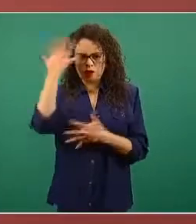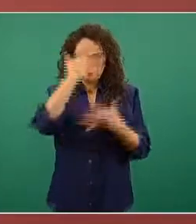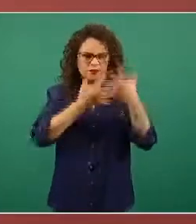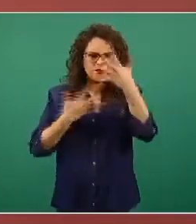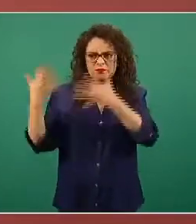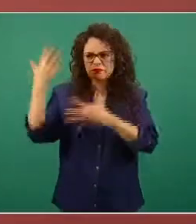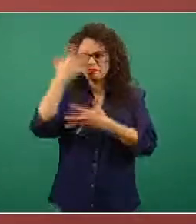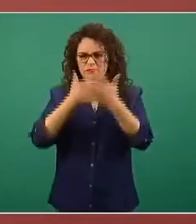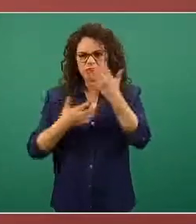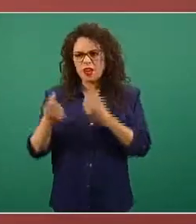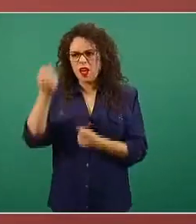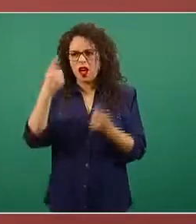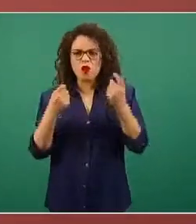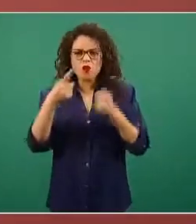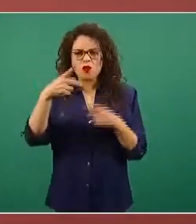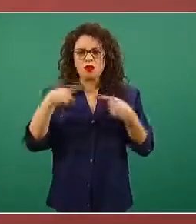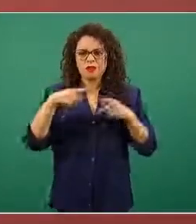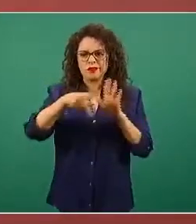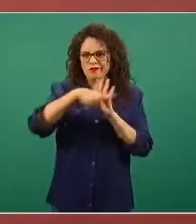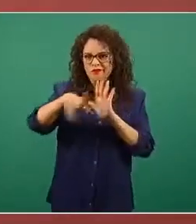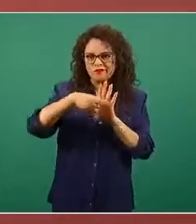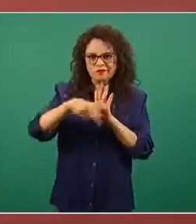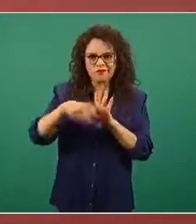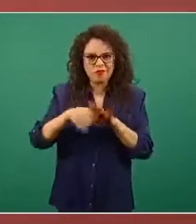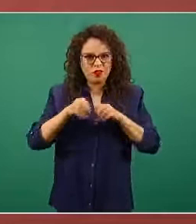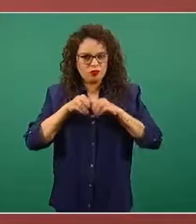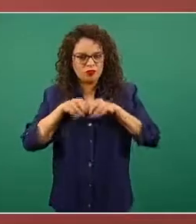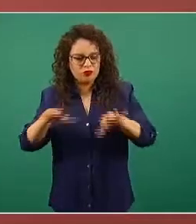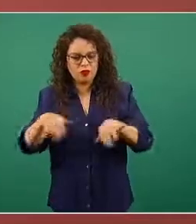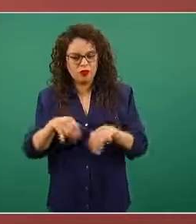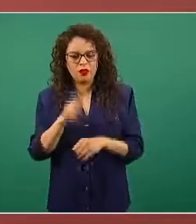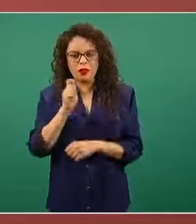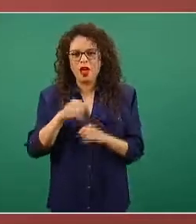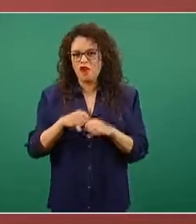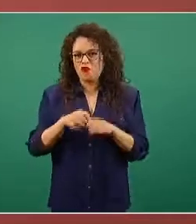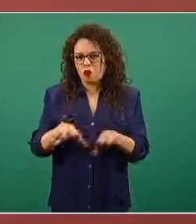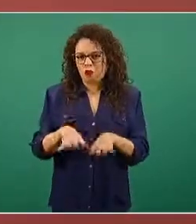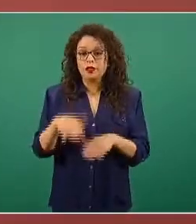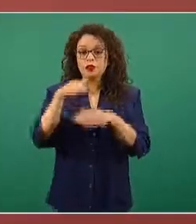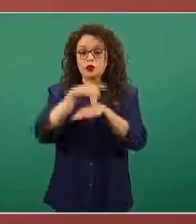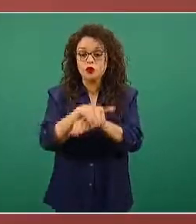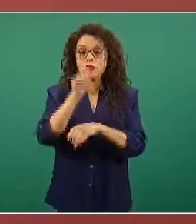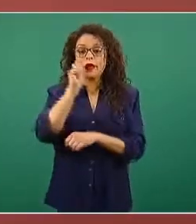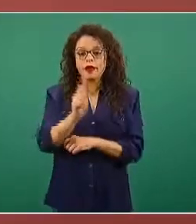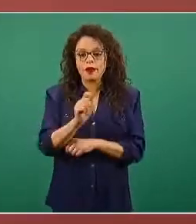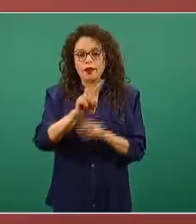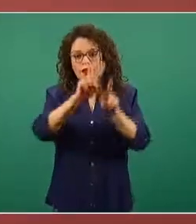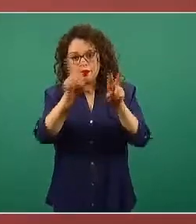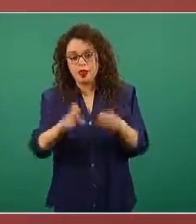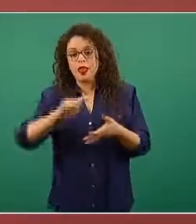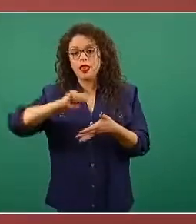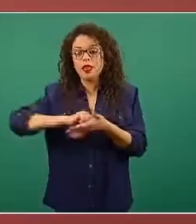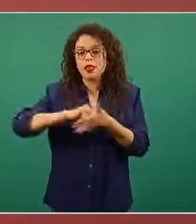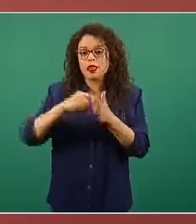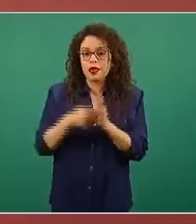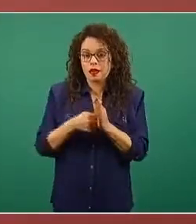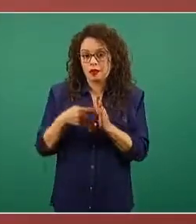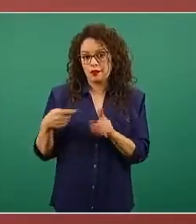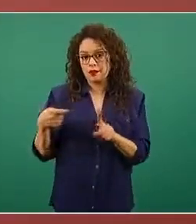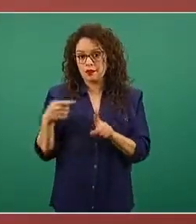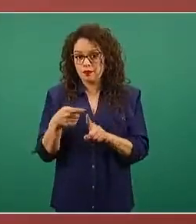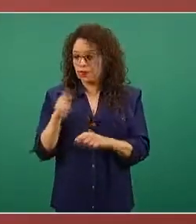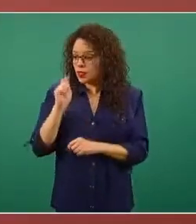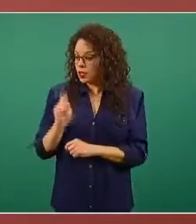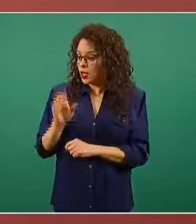con algunas notas de prensa esta tarde, es que la parte técnica, la parte sustantiva de